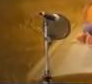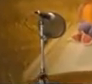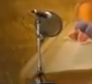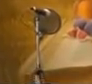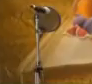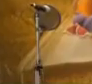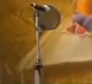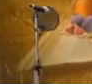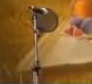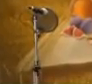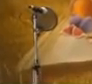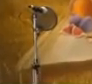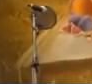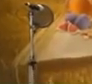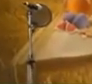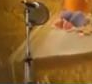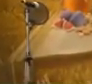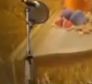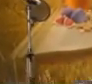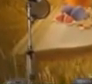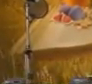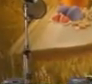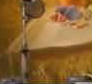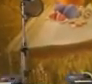estar con